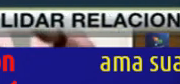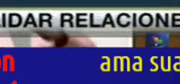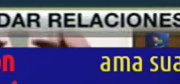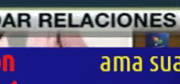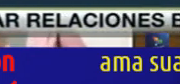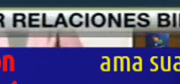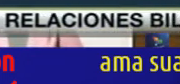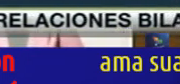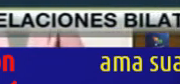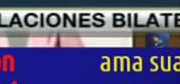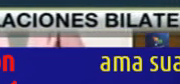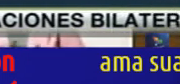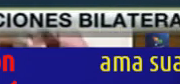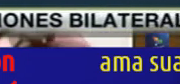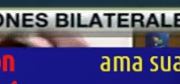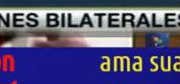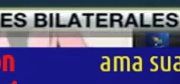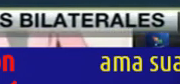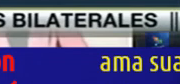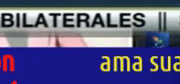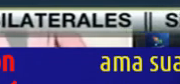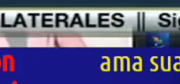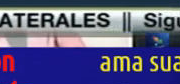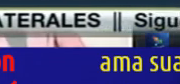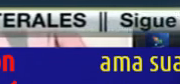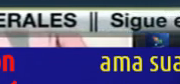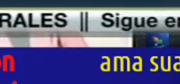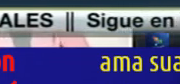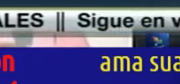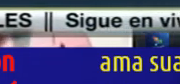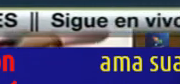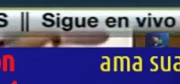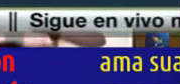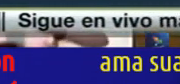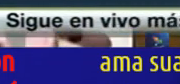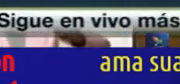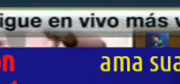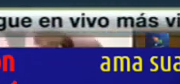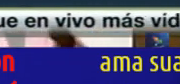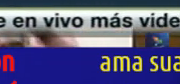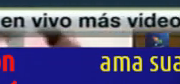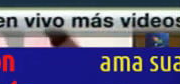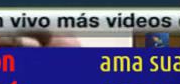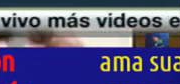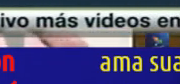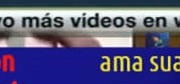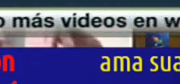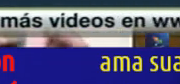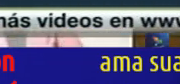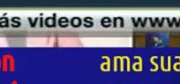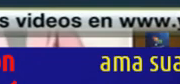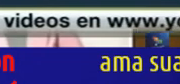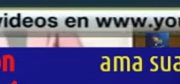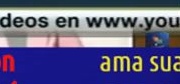se abrieron las fronteras entre Colombia y Venezuela, que se reabrieron hace poco más de un mes, y ese optimismo